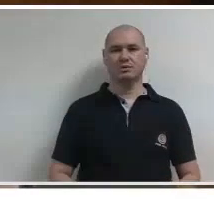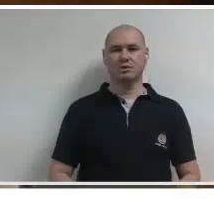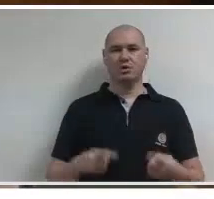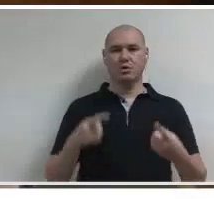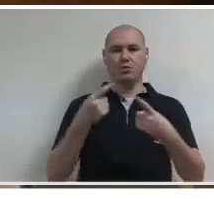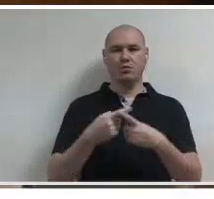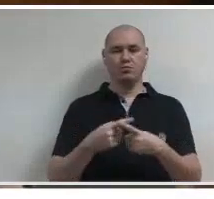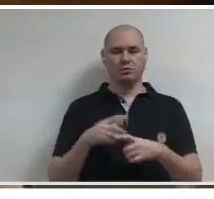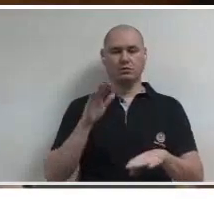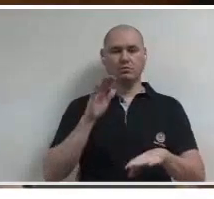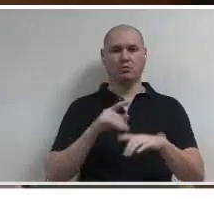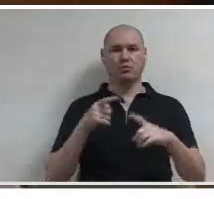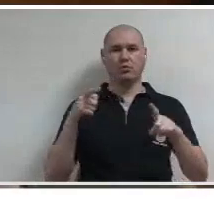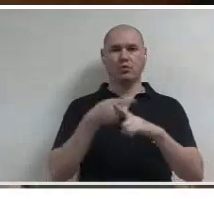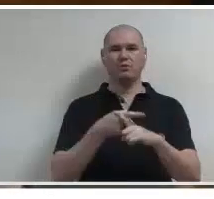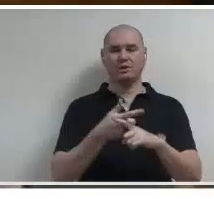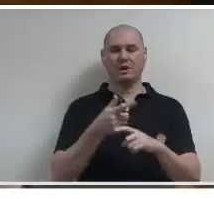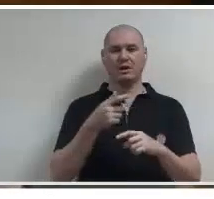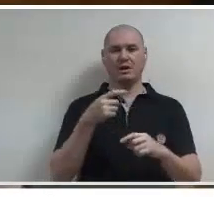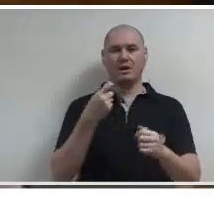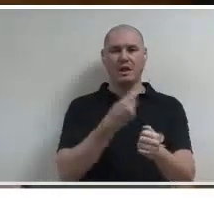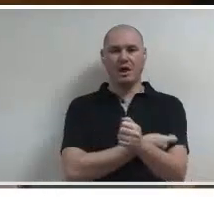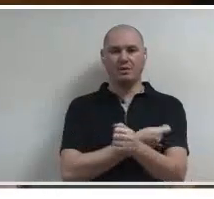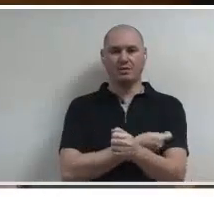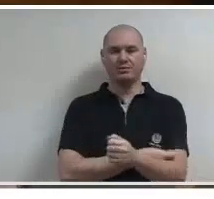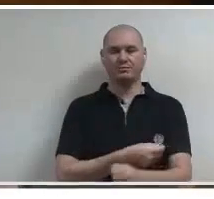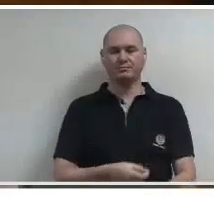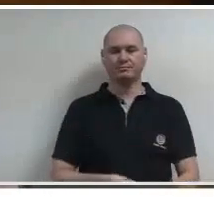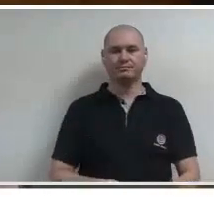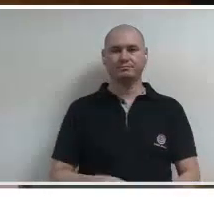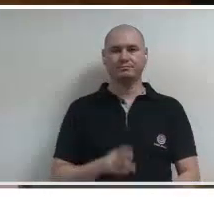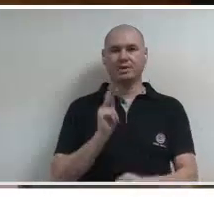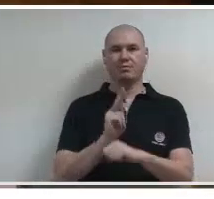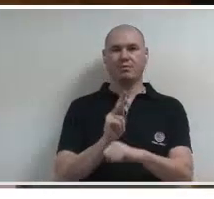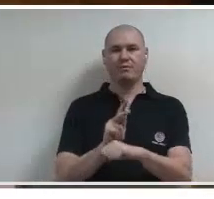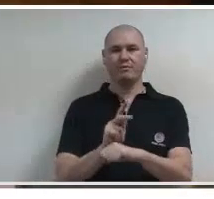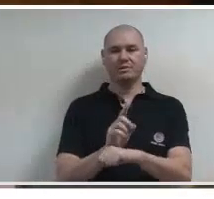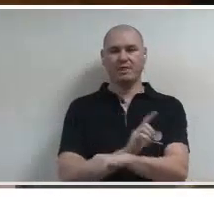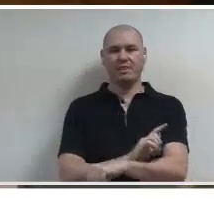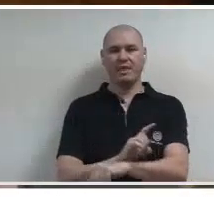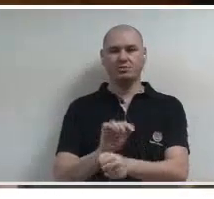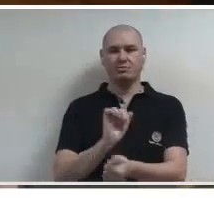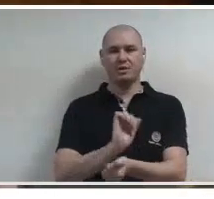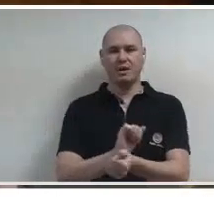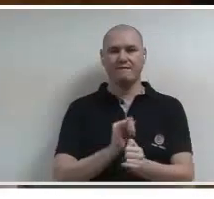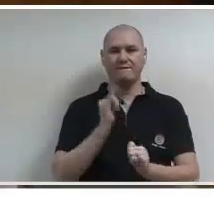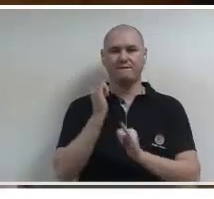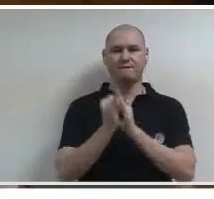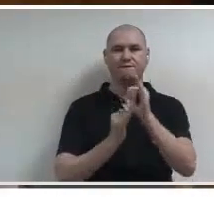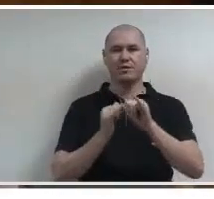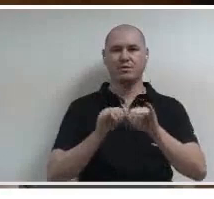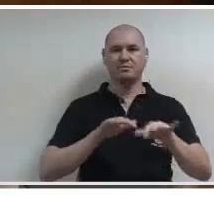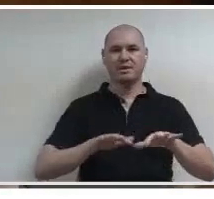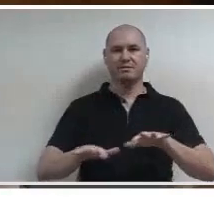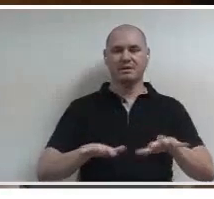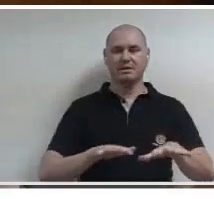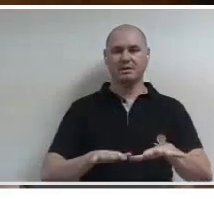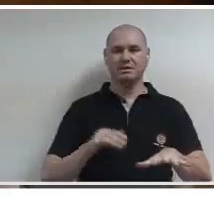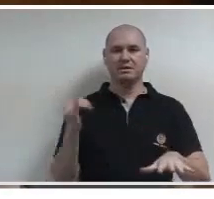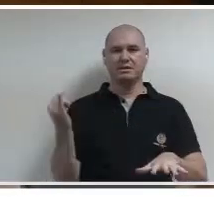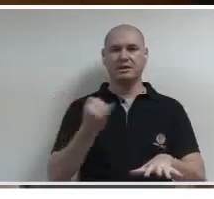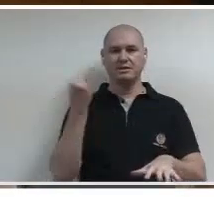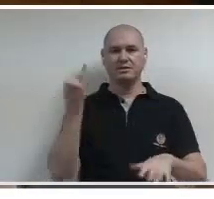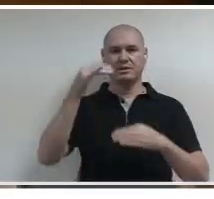2017-2021, PB. Angaiteramo, Universidad Especializada Lucha contra el Narcotráfico, en Boejarabí, materia de Derecho Penal, PB, Derecho de Información,